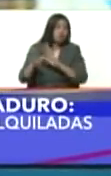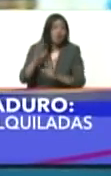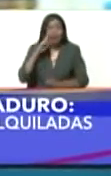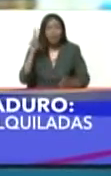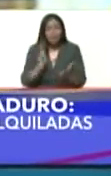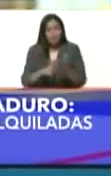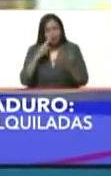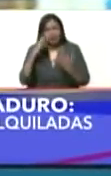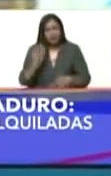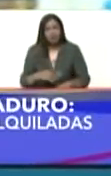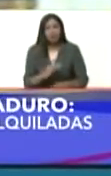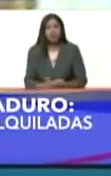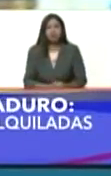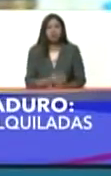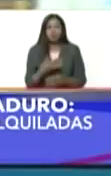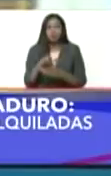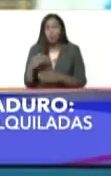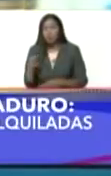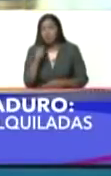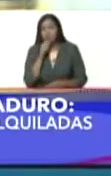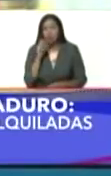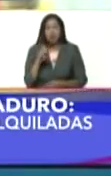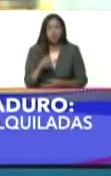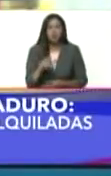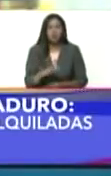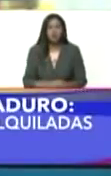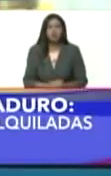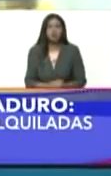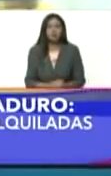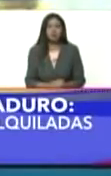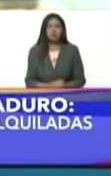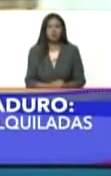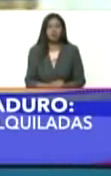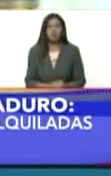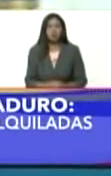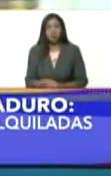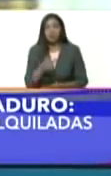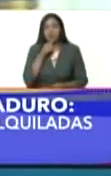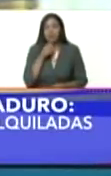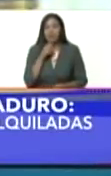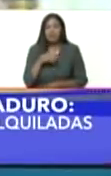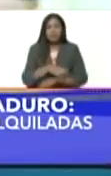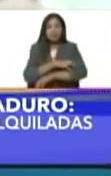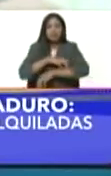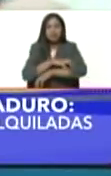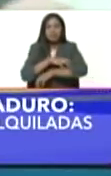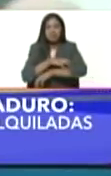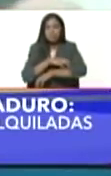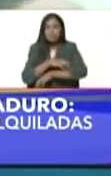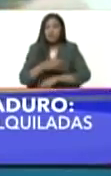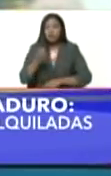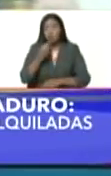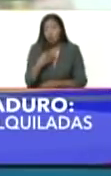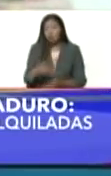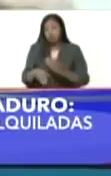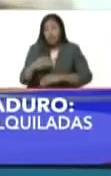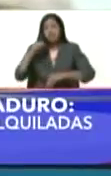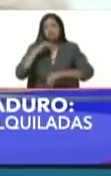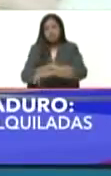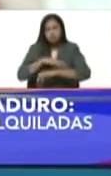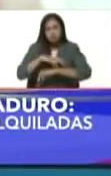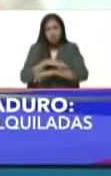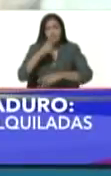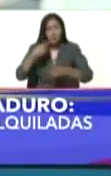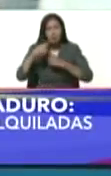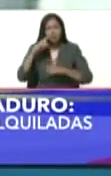compadre, es la verdad. Duélale a quien le duela. Y a quien le pique, que se raje, compadre. Pero es la